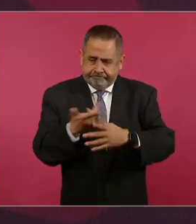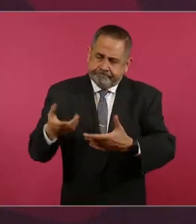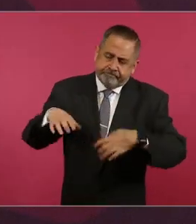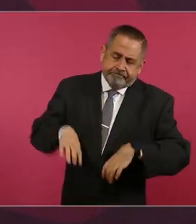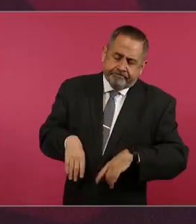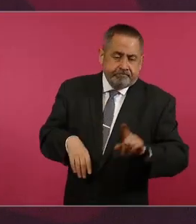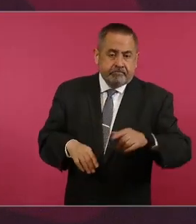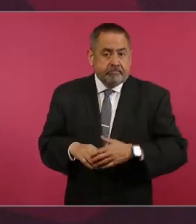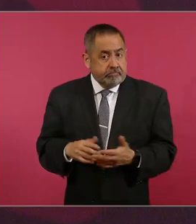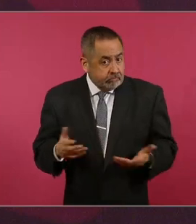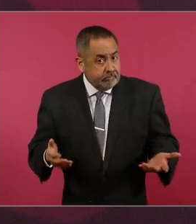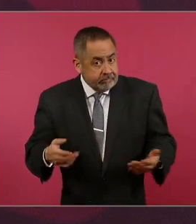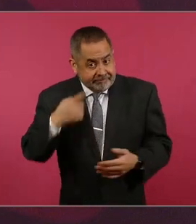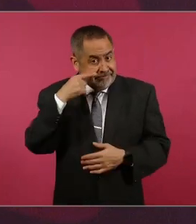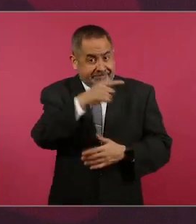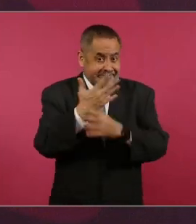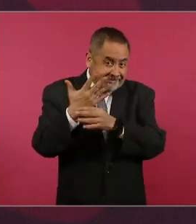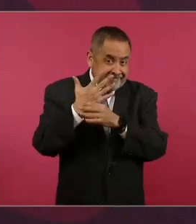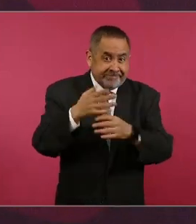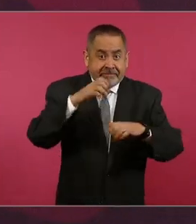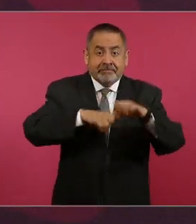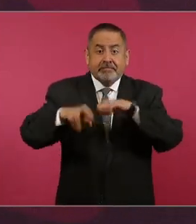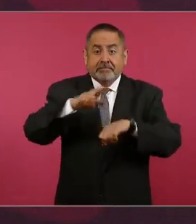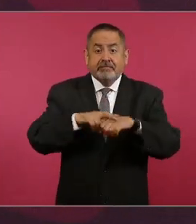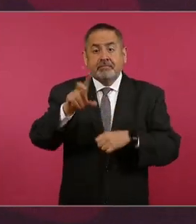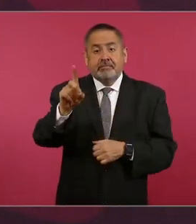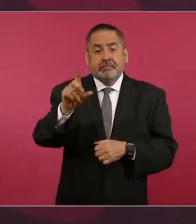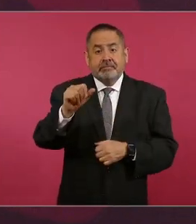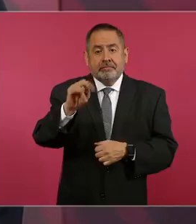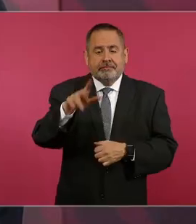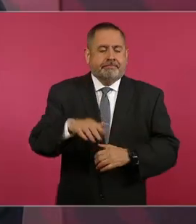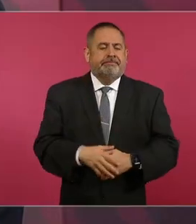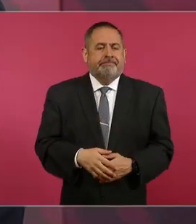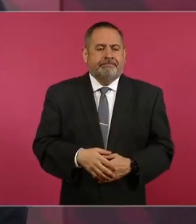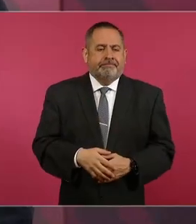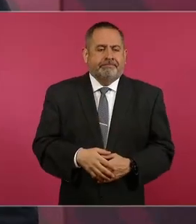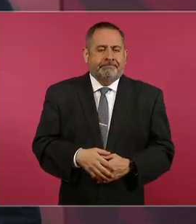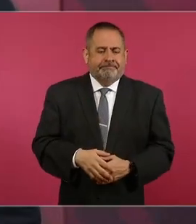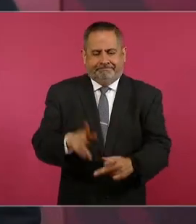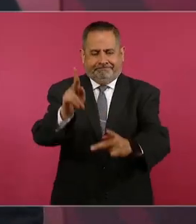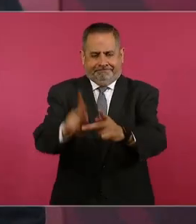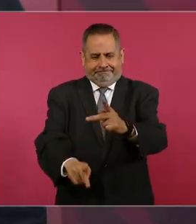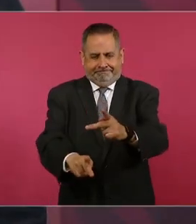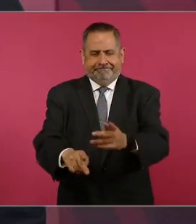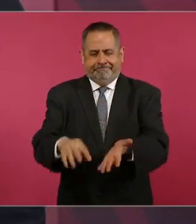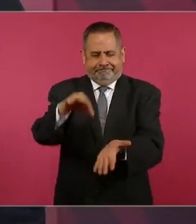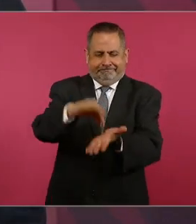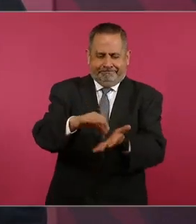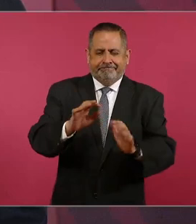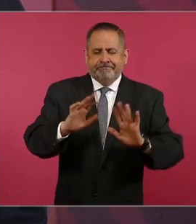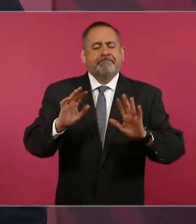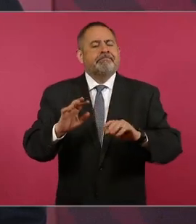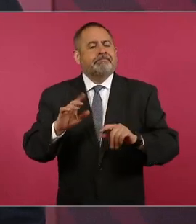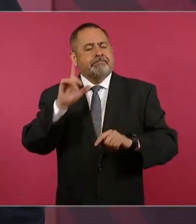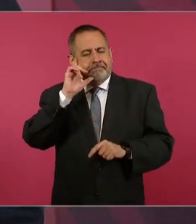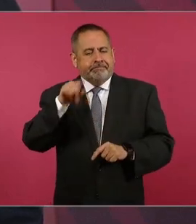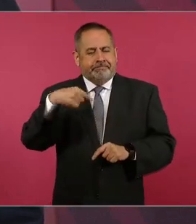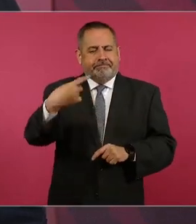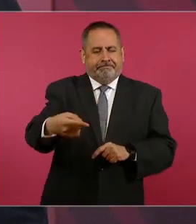Ese era Daniel. Hasta aquí va a quedar. Mañana ya